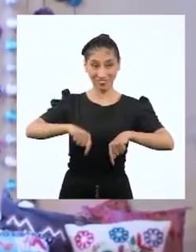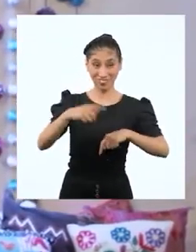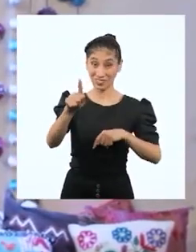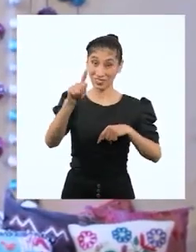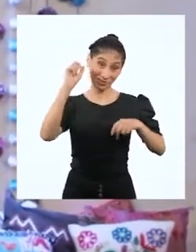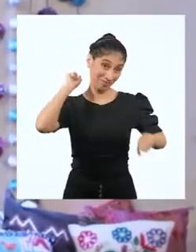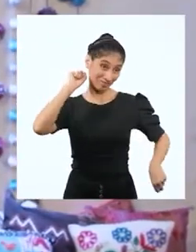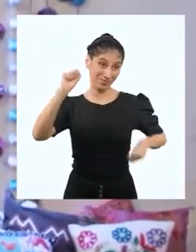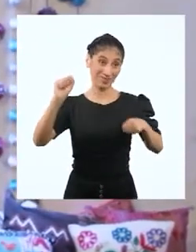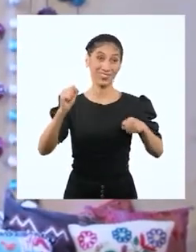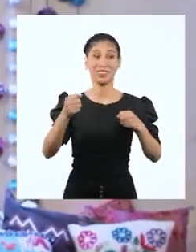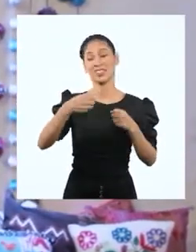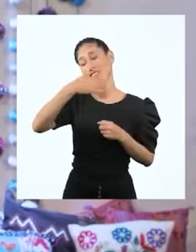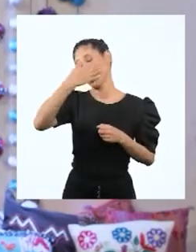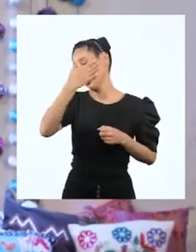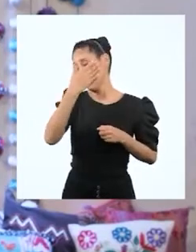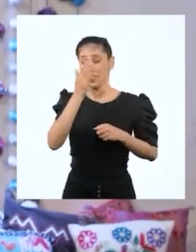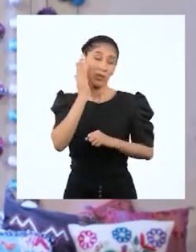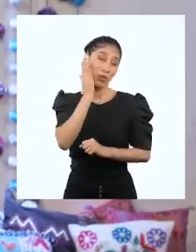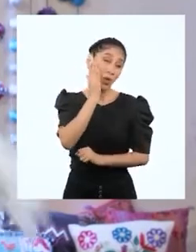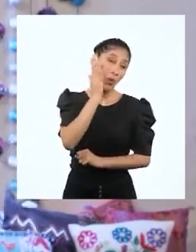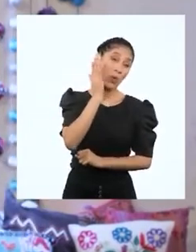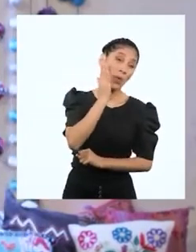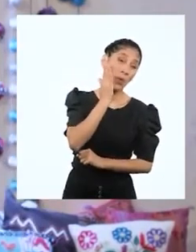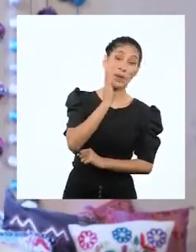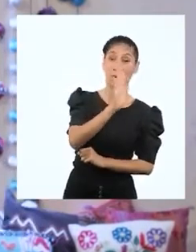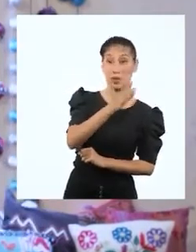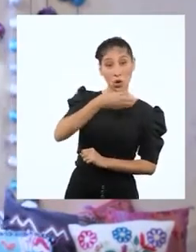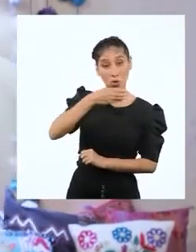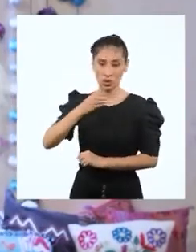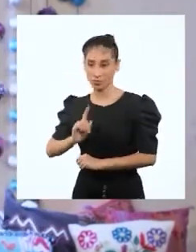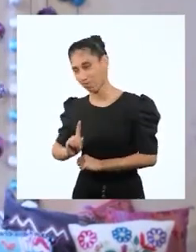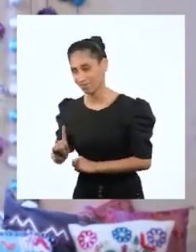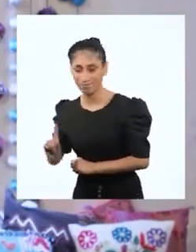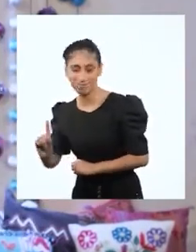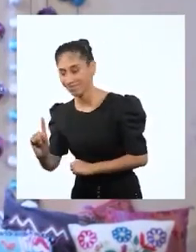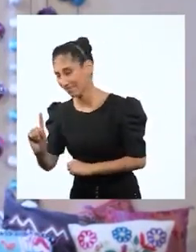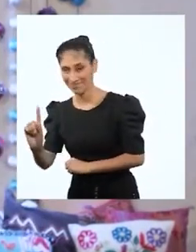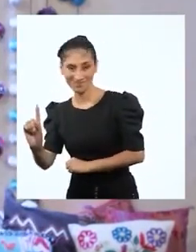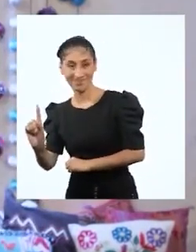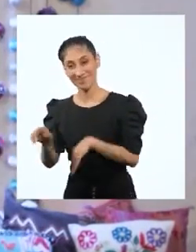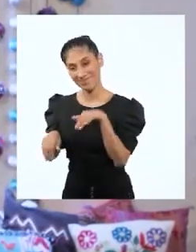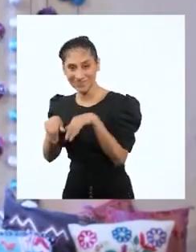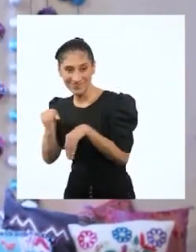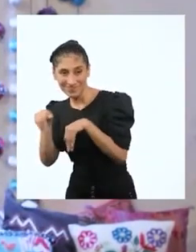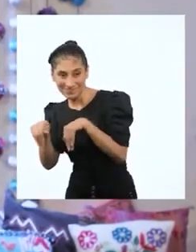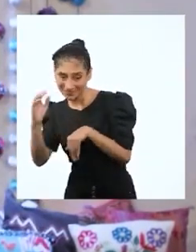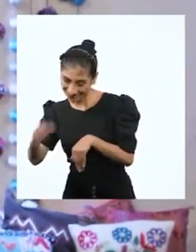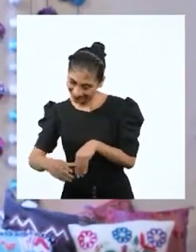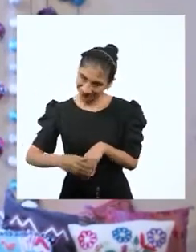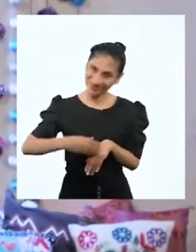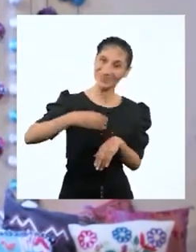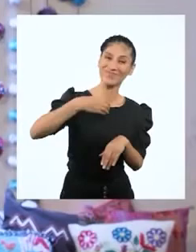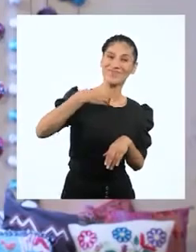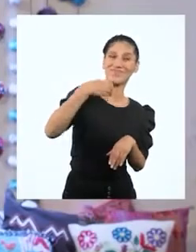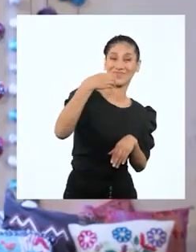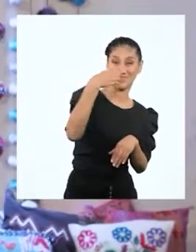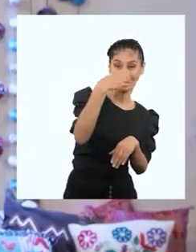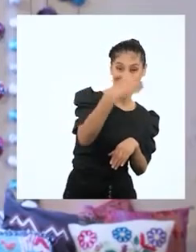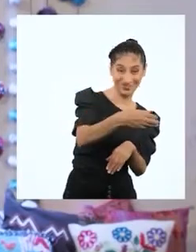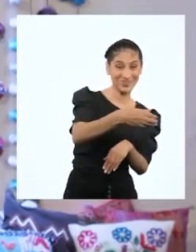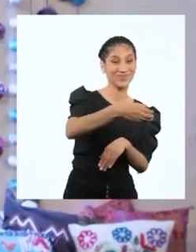¡Listo! Aquí está tu toalla. Me voy a secar. Voy por tu toma todo. He sudado un poco. Y